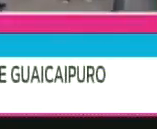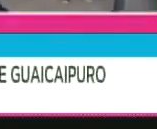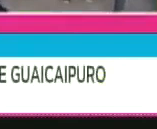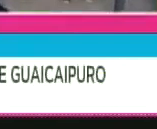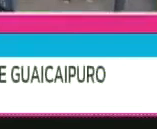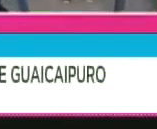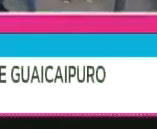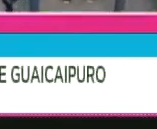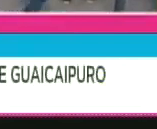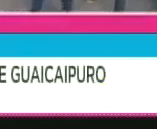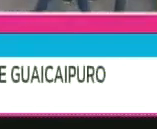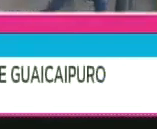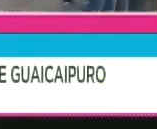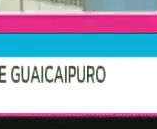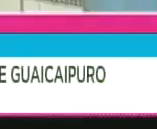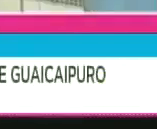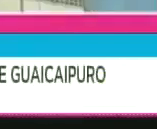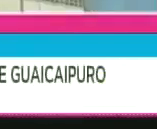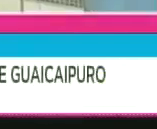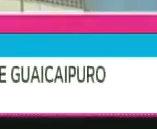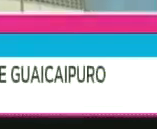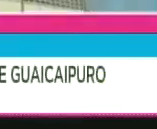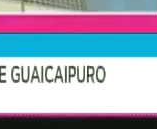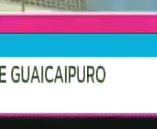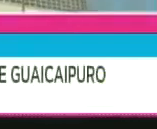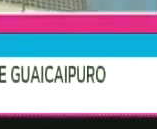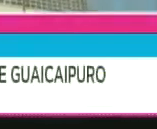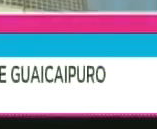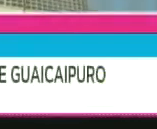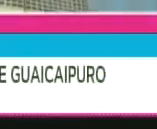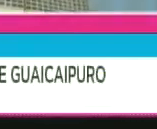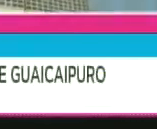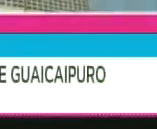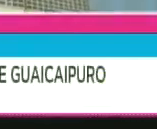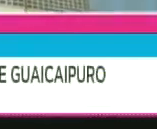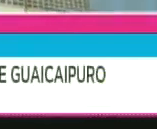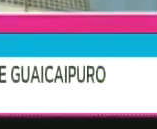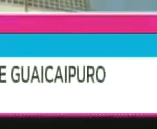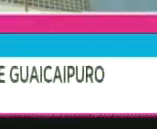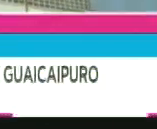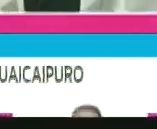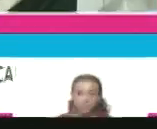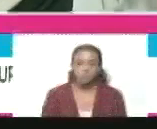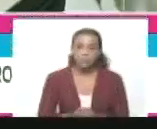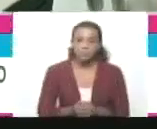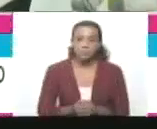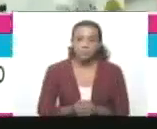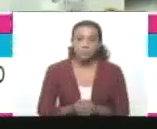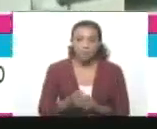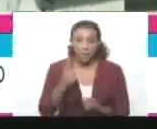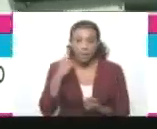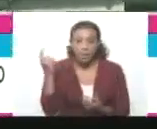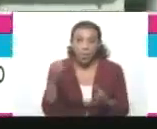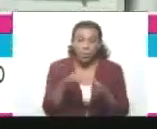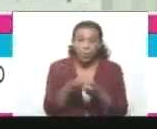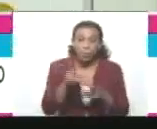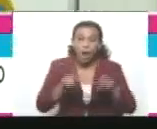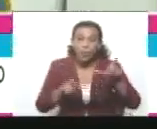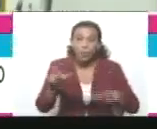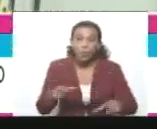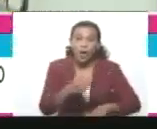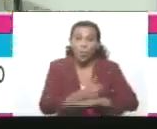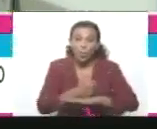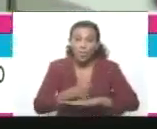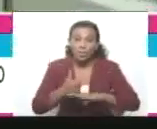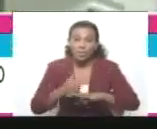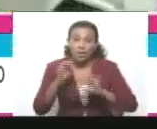se dieron a la fuga Lamentablemente por la corrupción de un grupo de funcionarios que